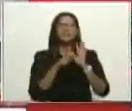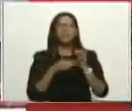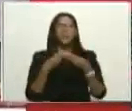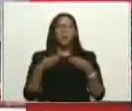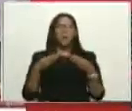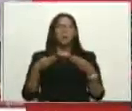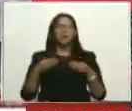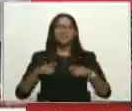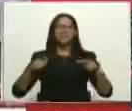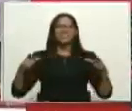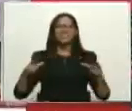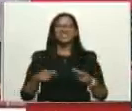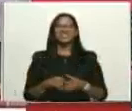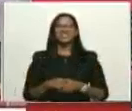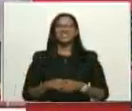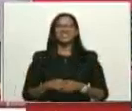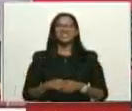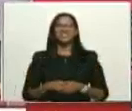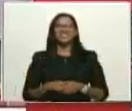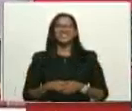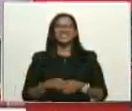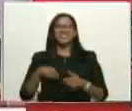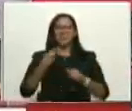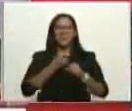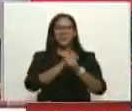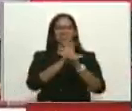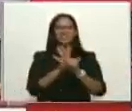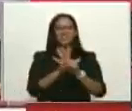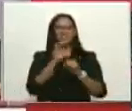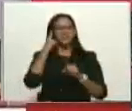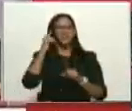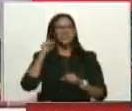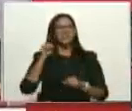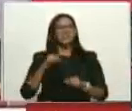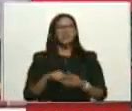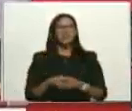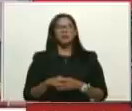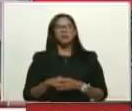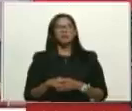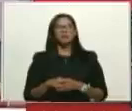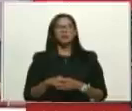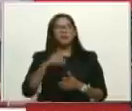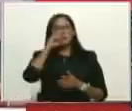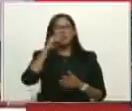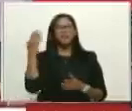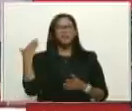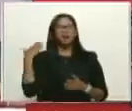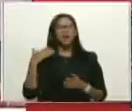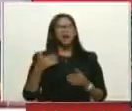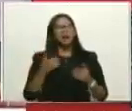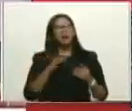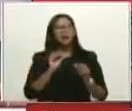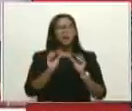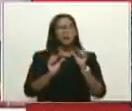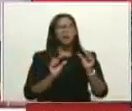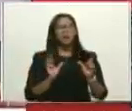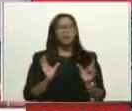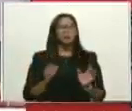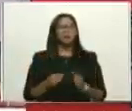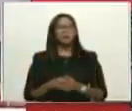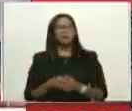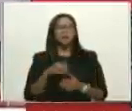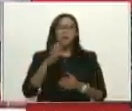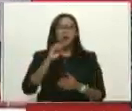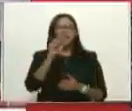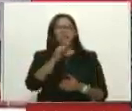así masivo, ¿qué hace? Después de la pandemia, yo creo que sí, ¿no? Bueno, no, el aniversario pasado había poco, pues había como